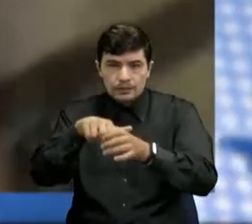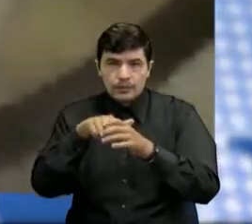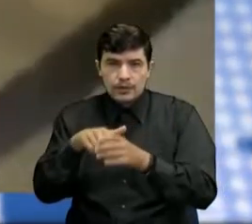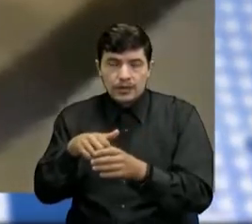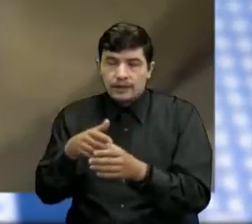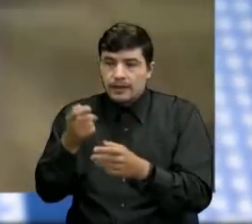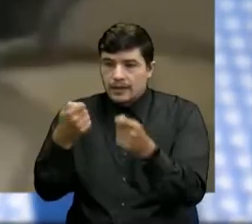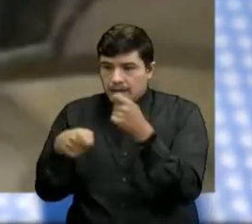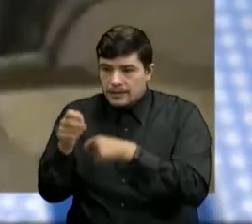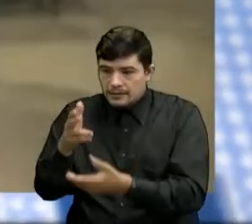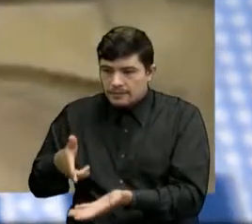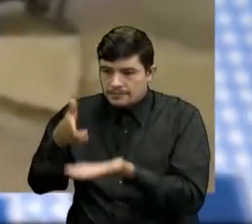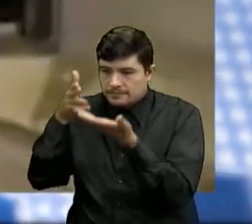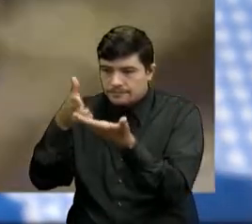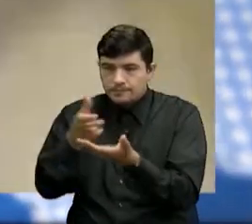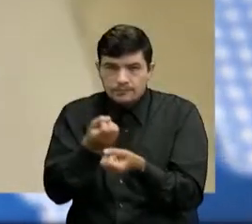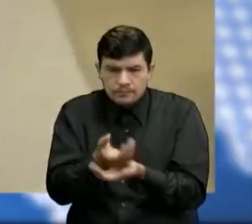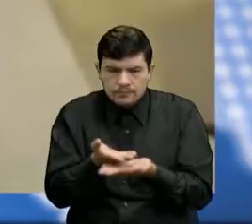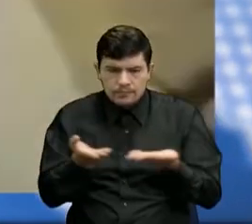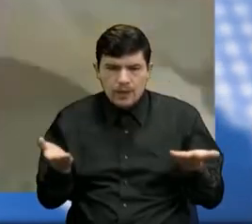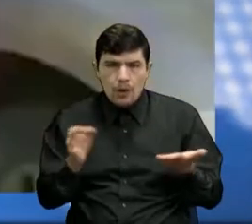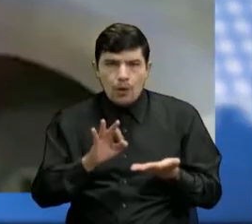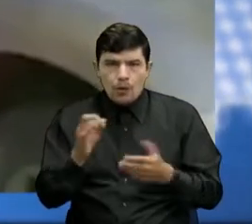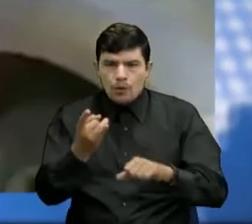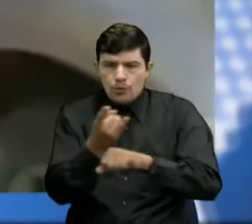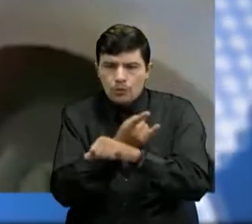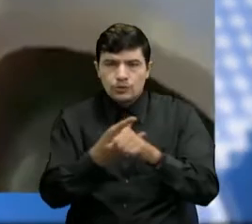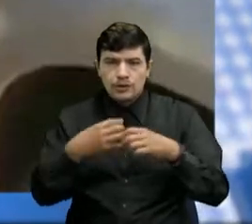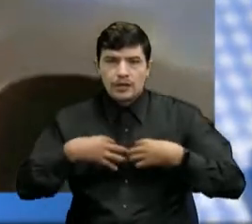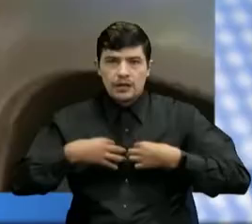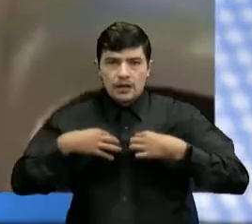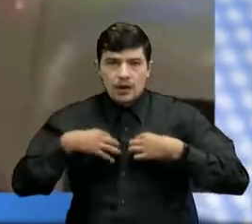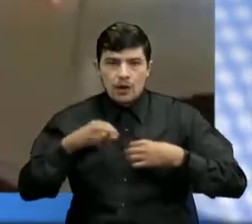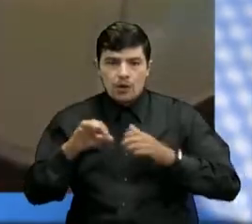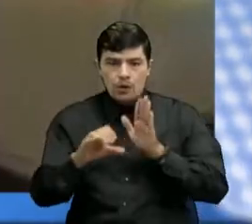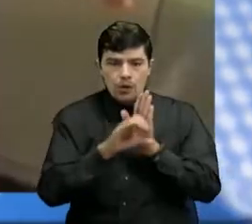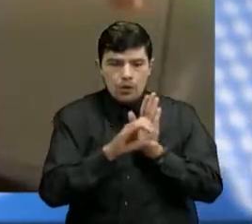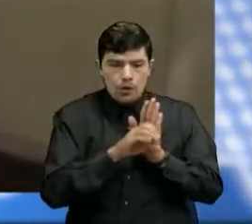fuego, accesorios, parte o municiones y utilización ilegal de uniformes e insignias de las fuerzas militares.